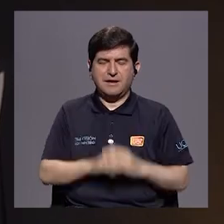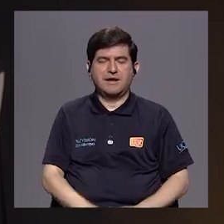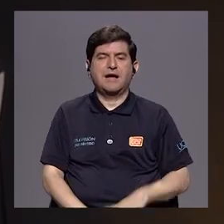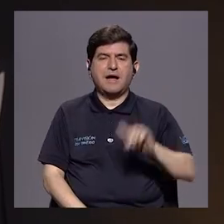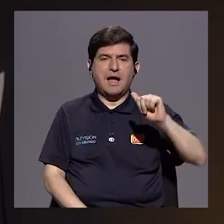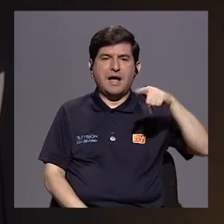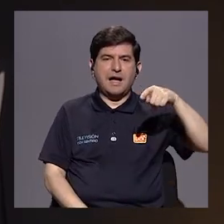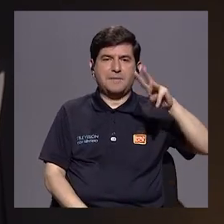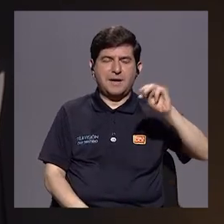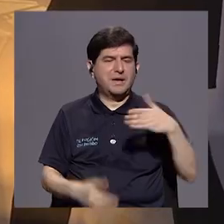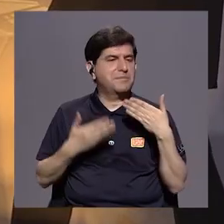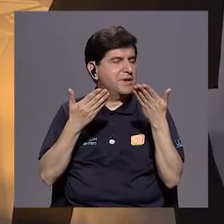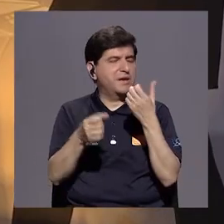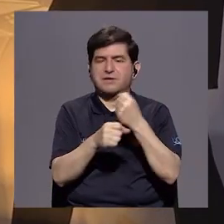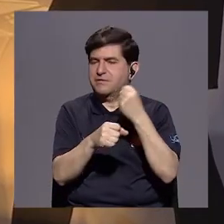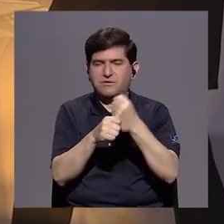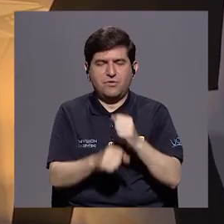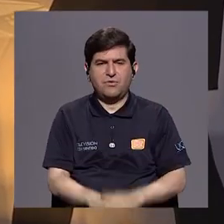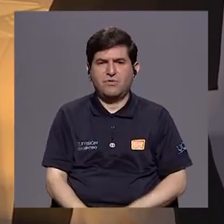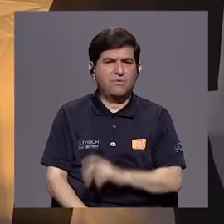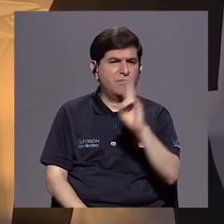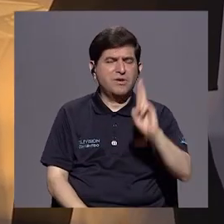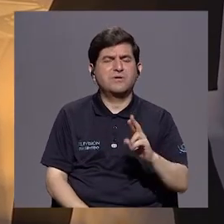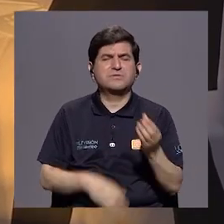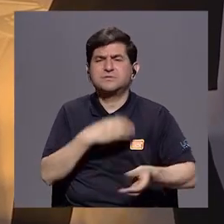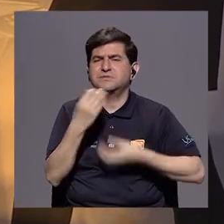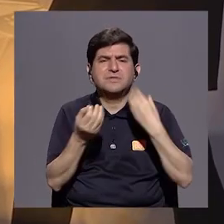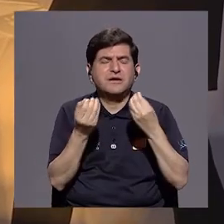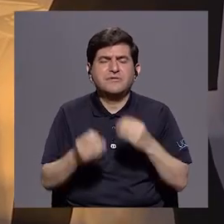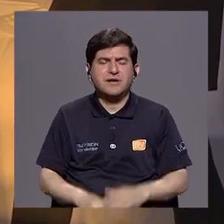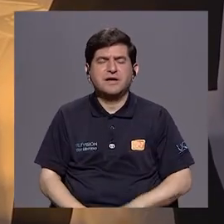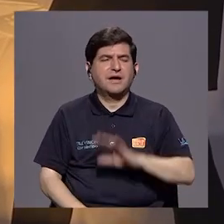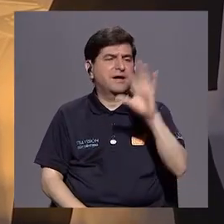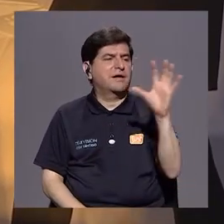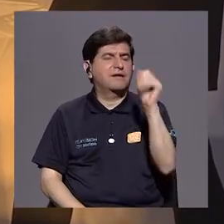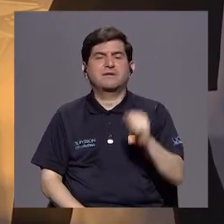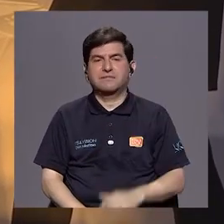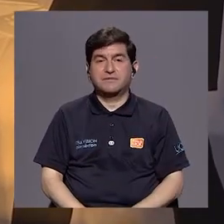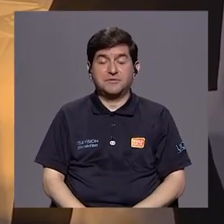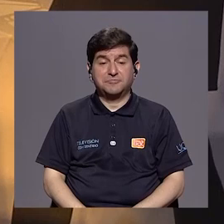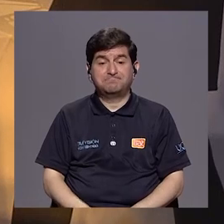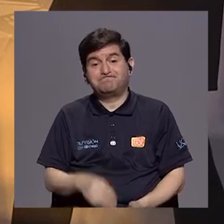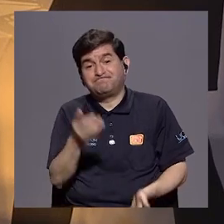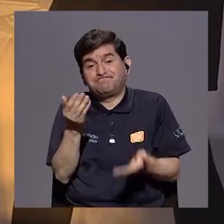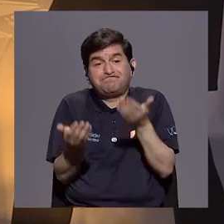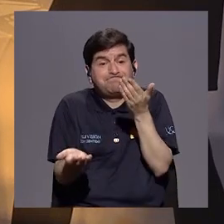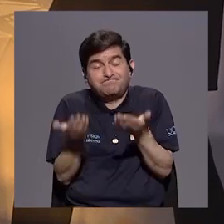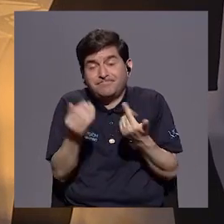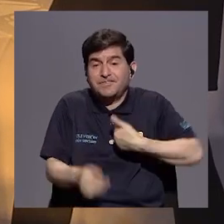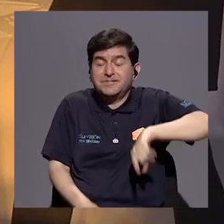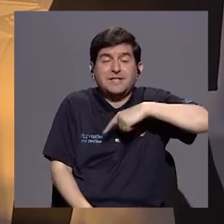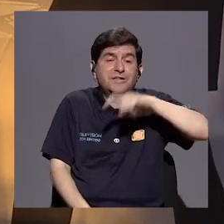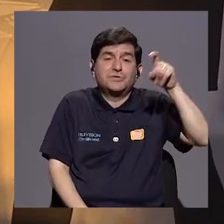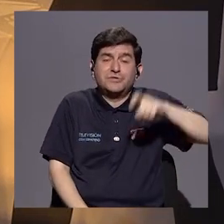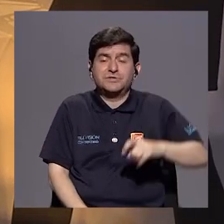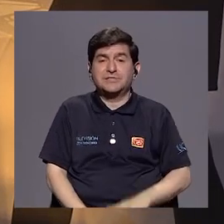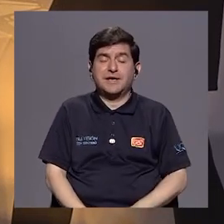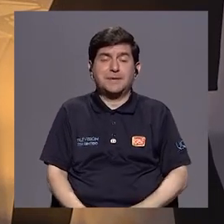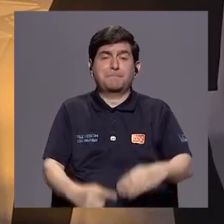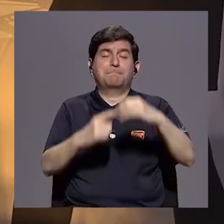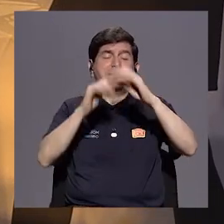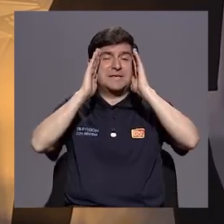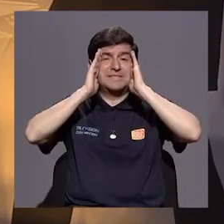empleo como se dijo en el pasado que vamos a hacer con esa costa rica caribeño bueno seguramente tendremos que